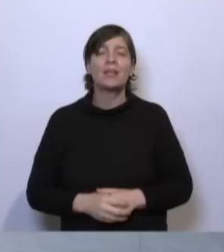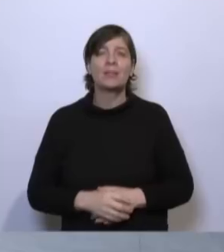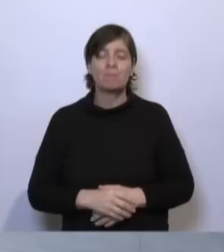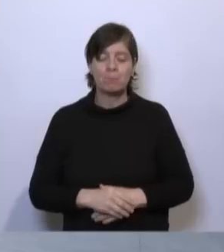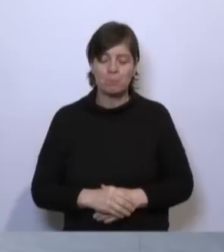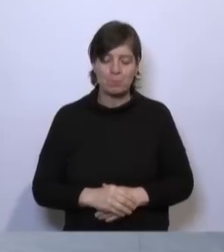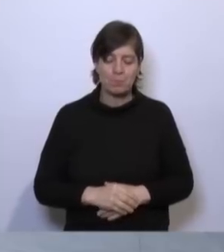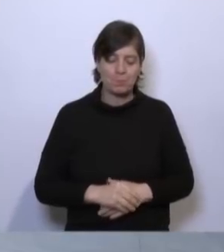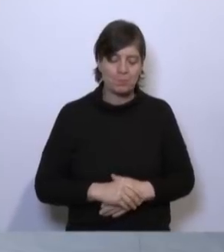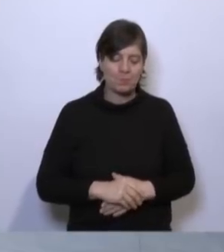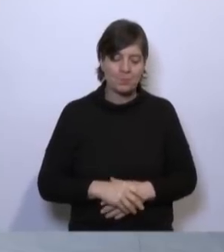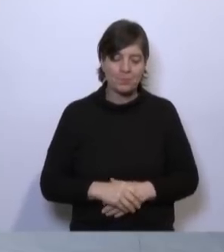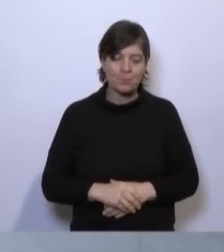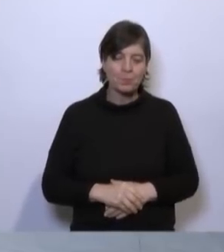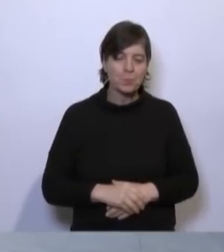amén.